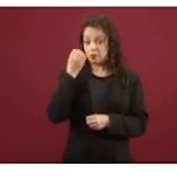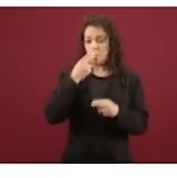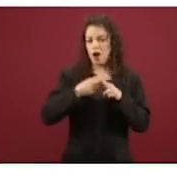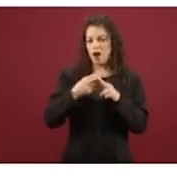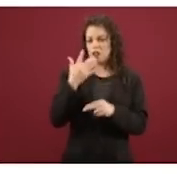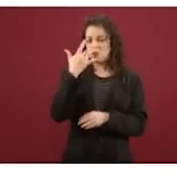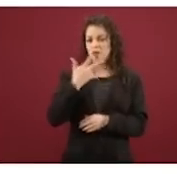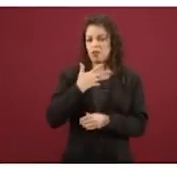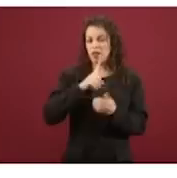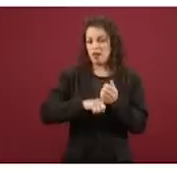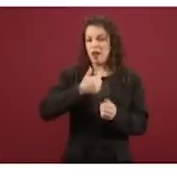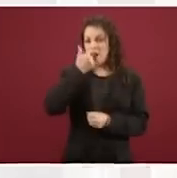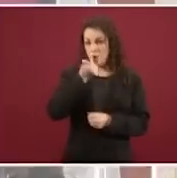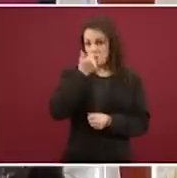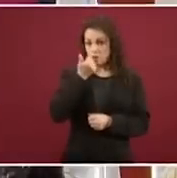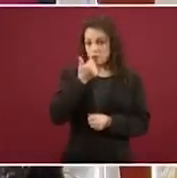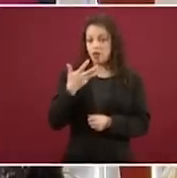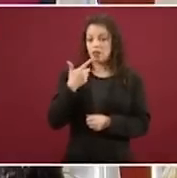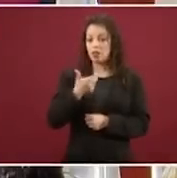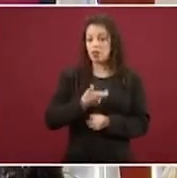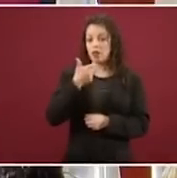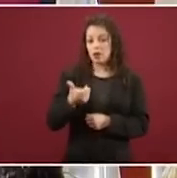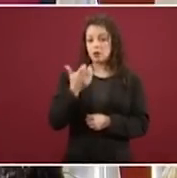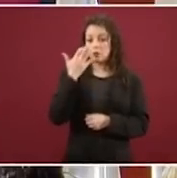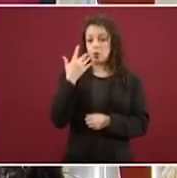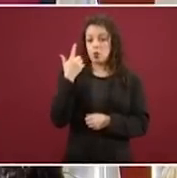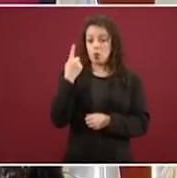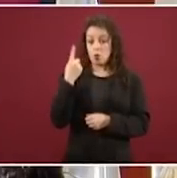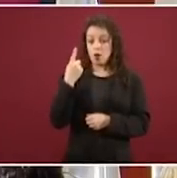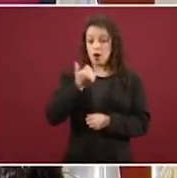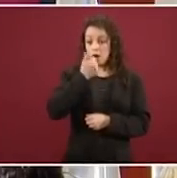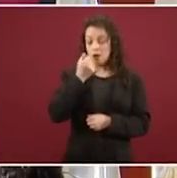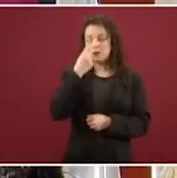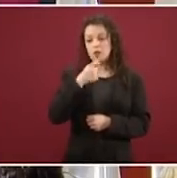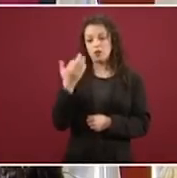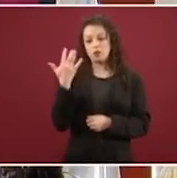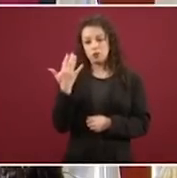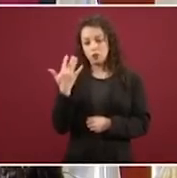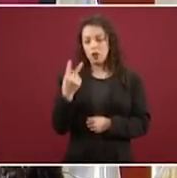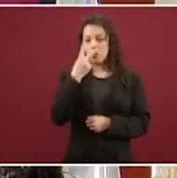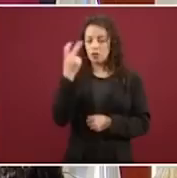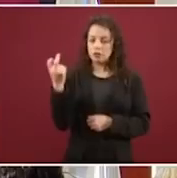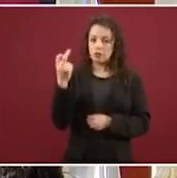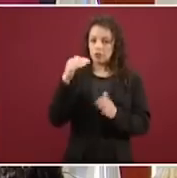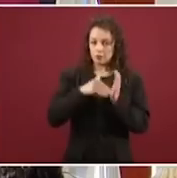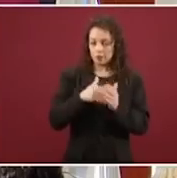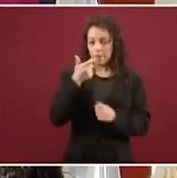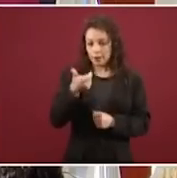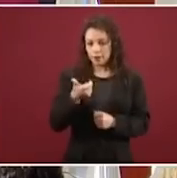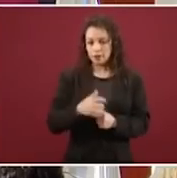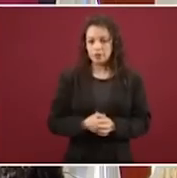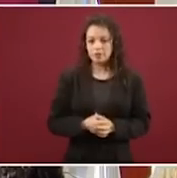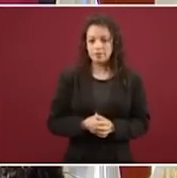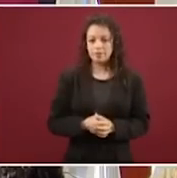reciben 150.000 pesos, de 51 alumnos a 150, 200.000 pesos, y